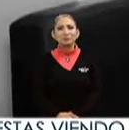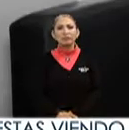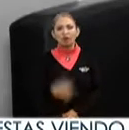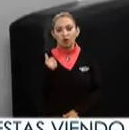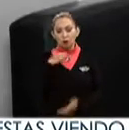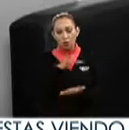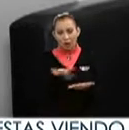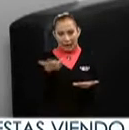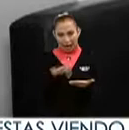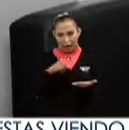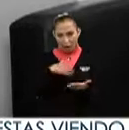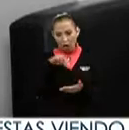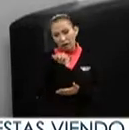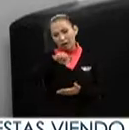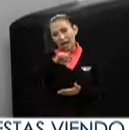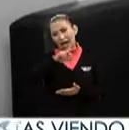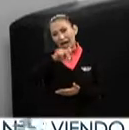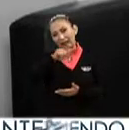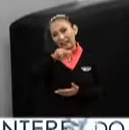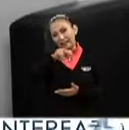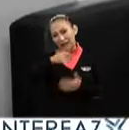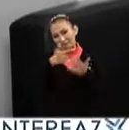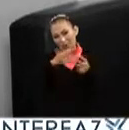Bueno, leo sobre todo narrativa.